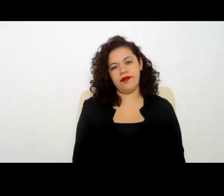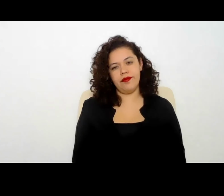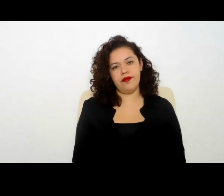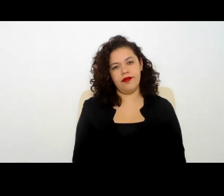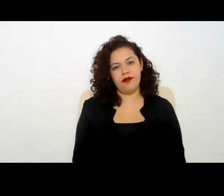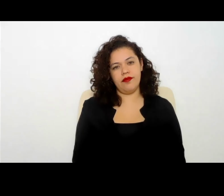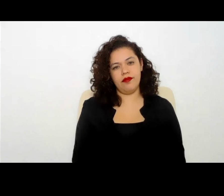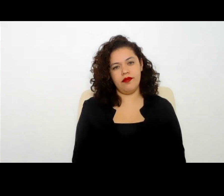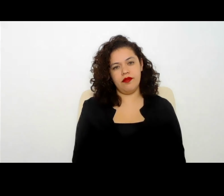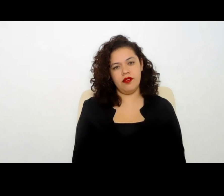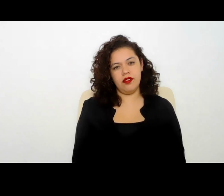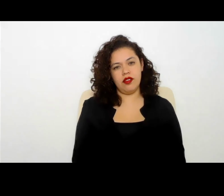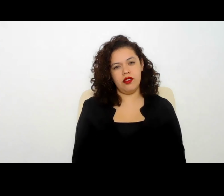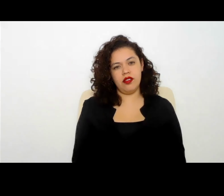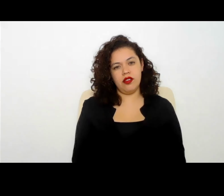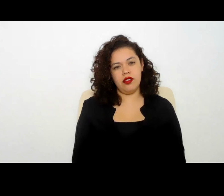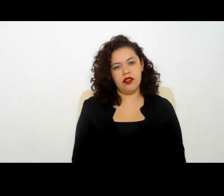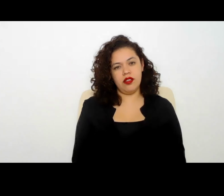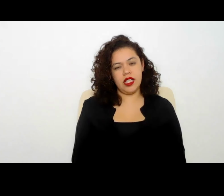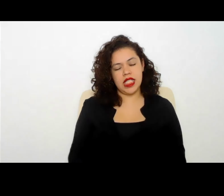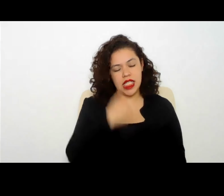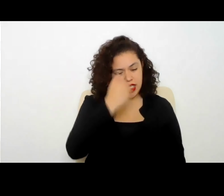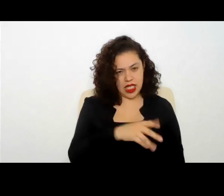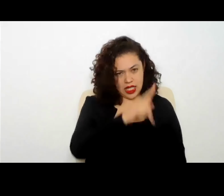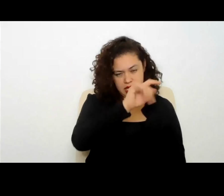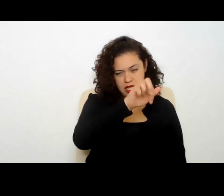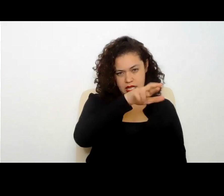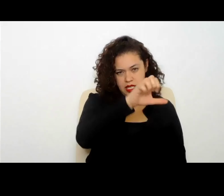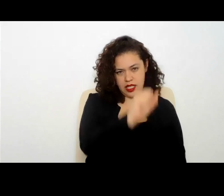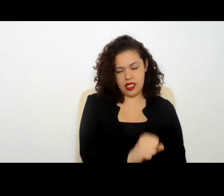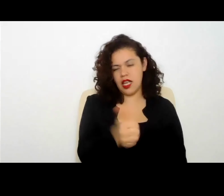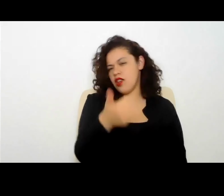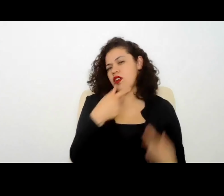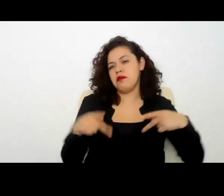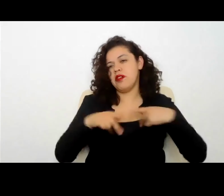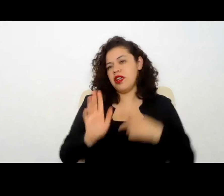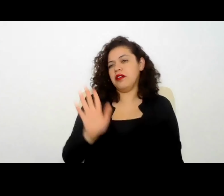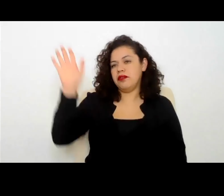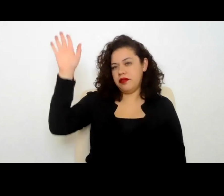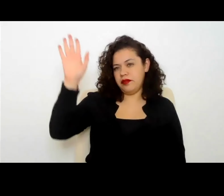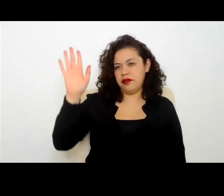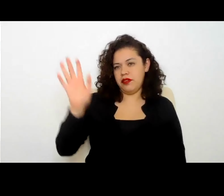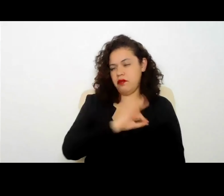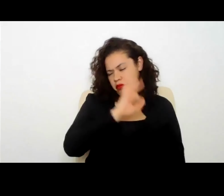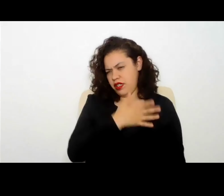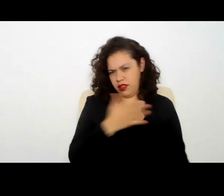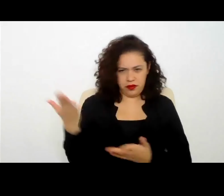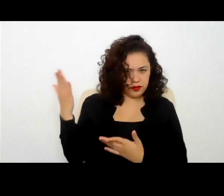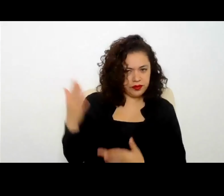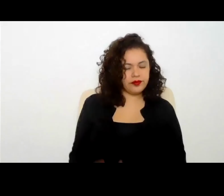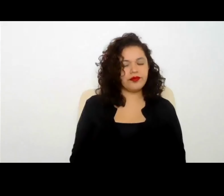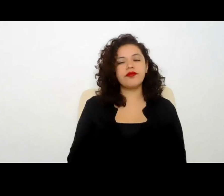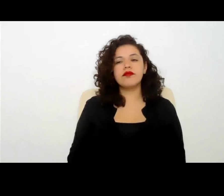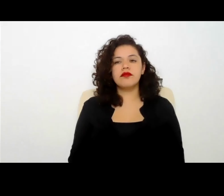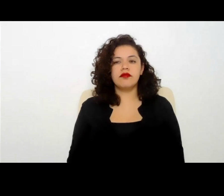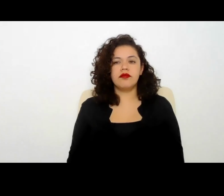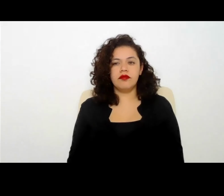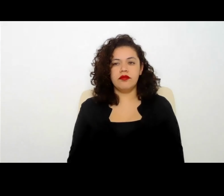No sé si alguien más. Pero bueno, si quieres, Teresa, y luego cuando termines, quien sea que la tenía levantada, pues que abra el micrófono y